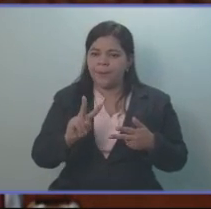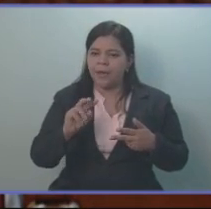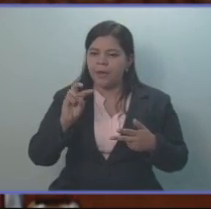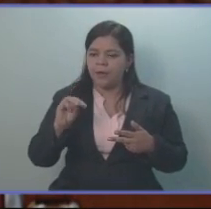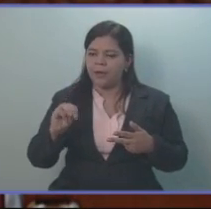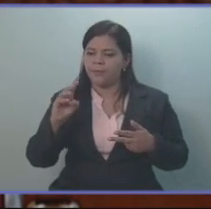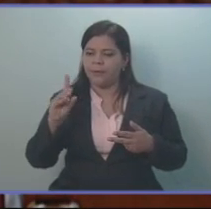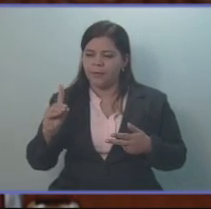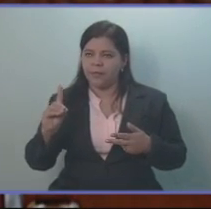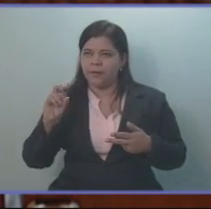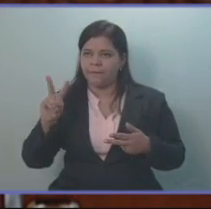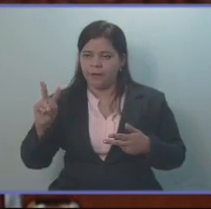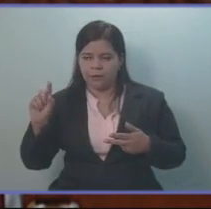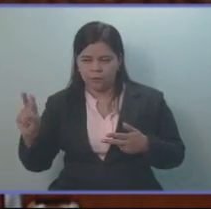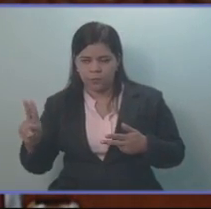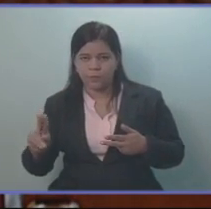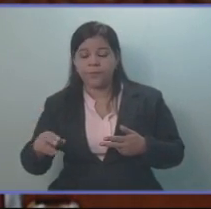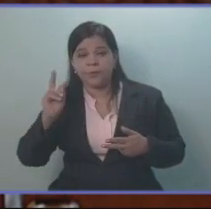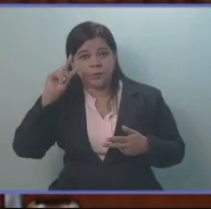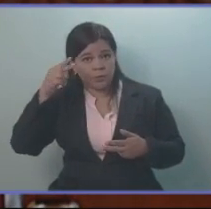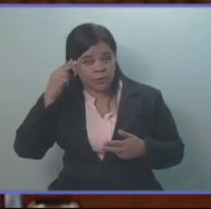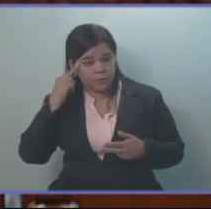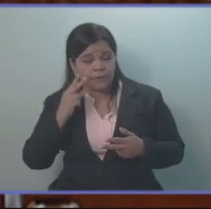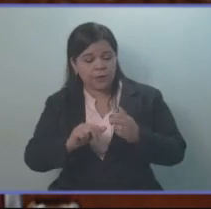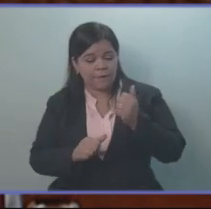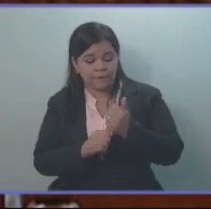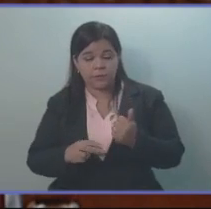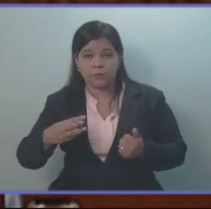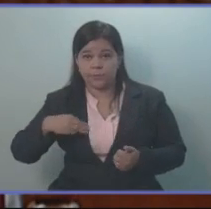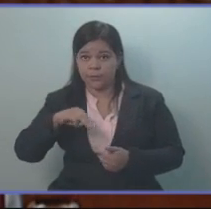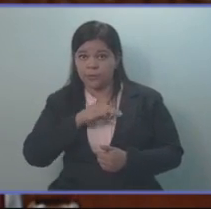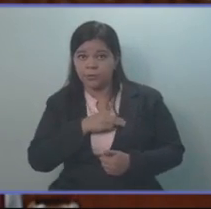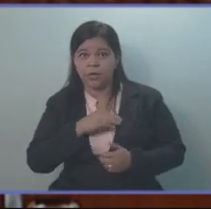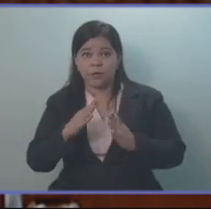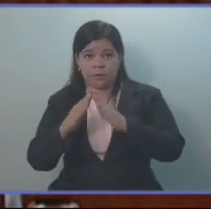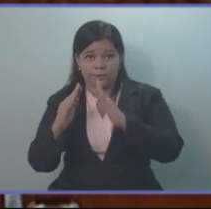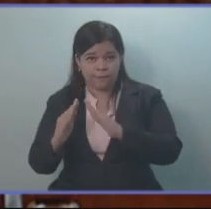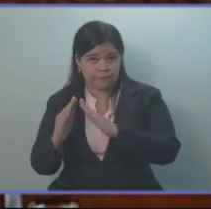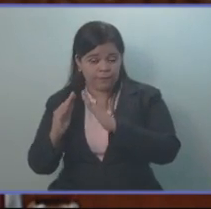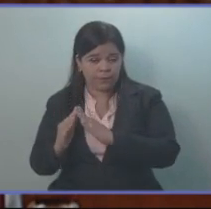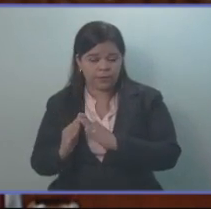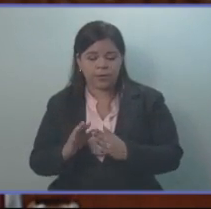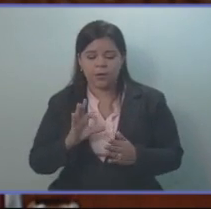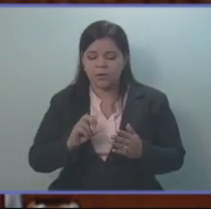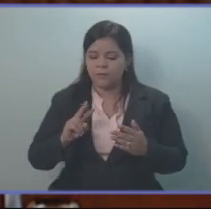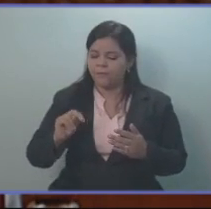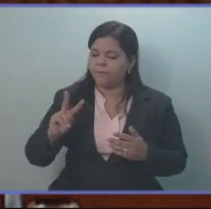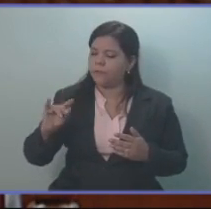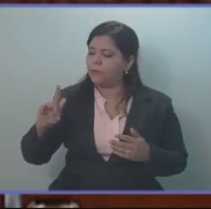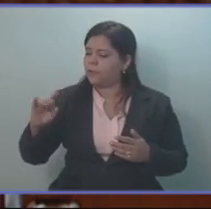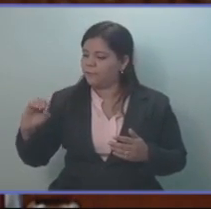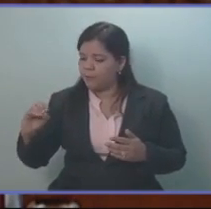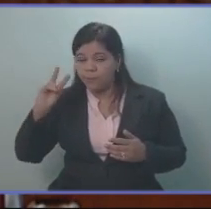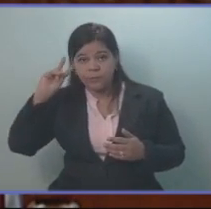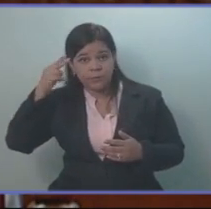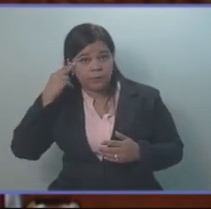BMVDU, Viceministerio de Vivienda y Desarrollo Urbano. Fonavipo, Fondo Nacional de Vivienda